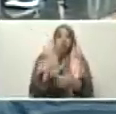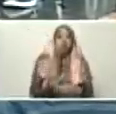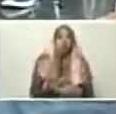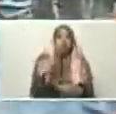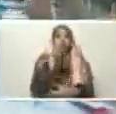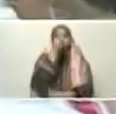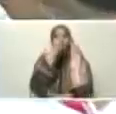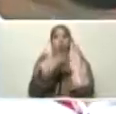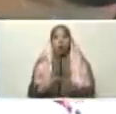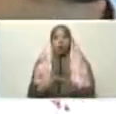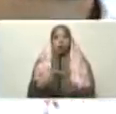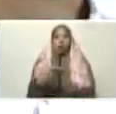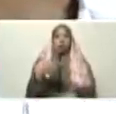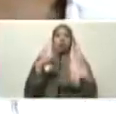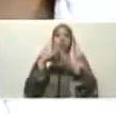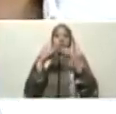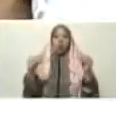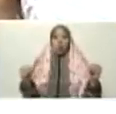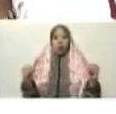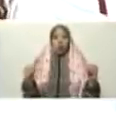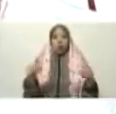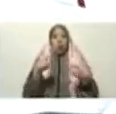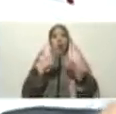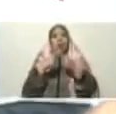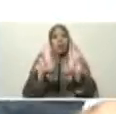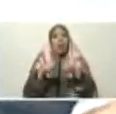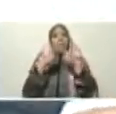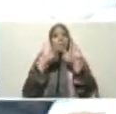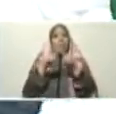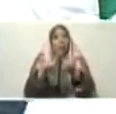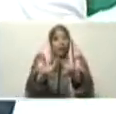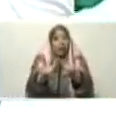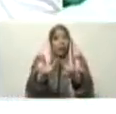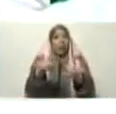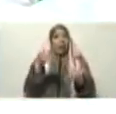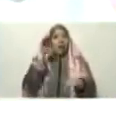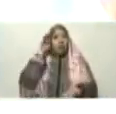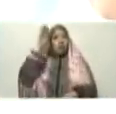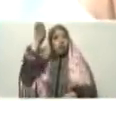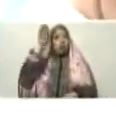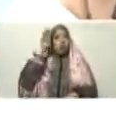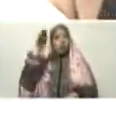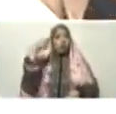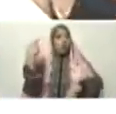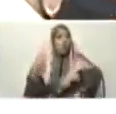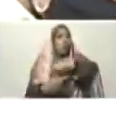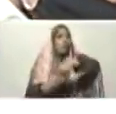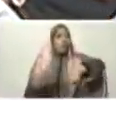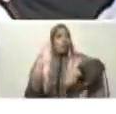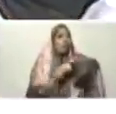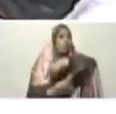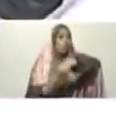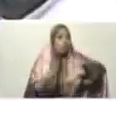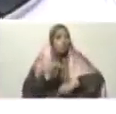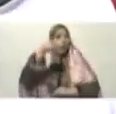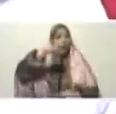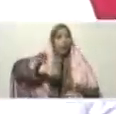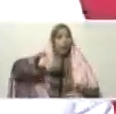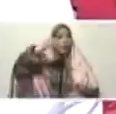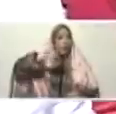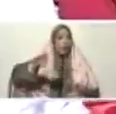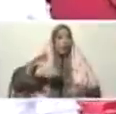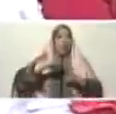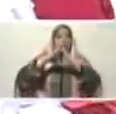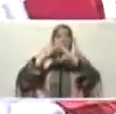buenísima medida depende el destino de esta revolución y de la revolución de américa